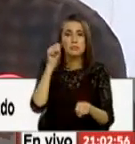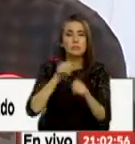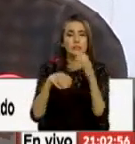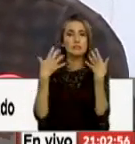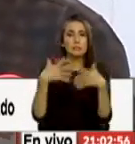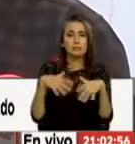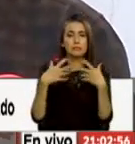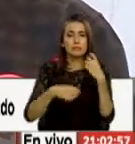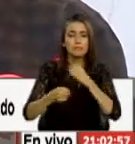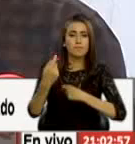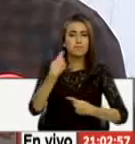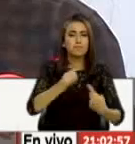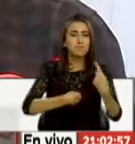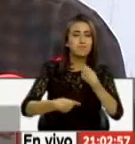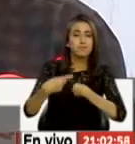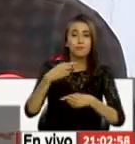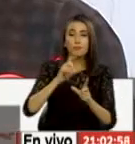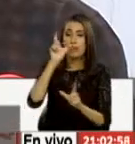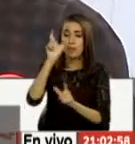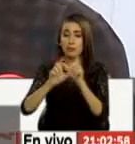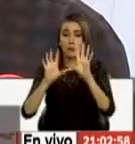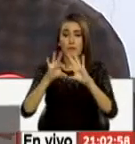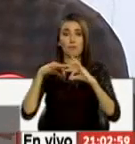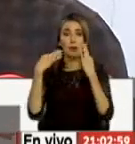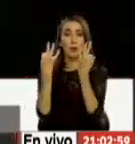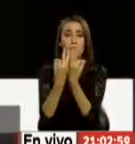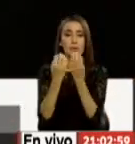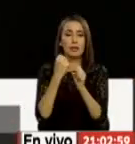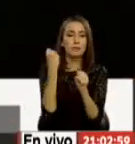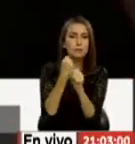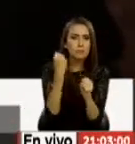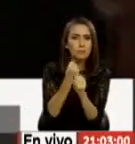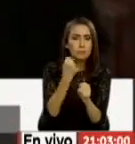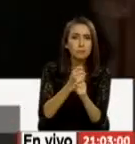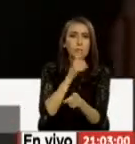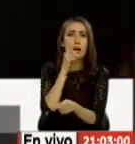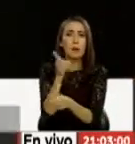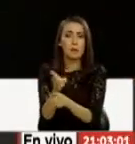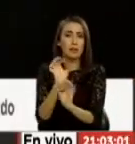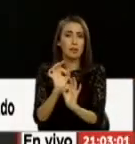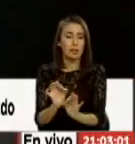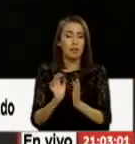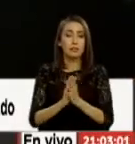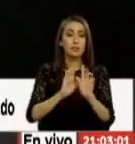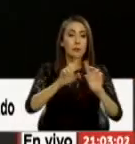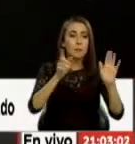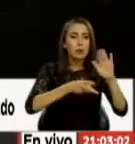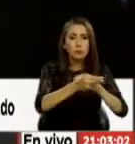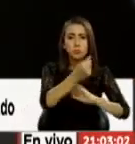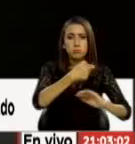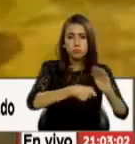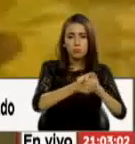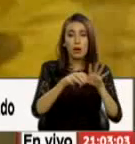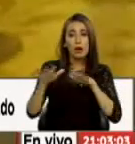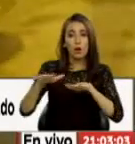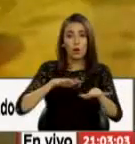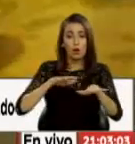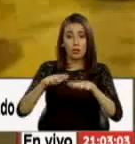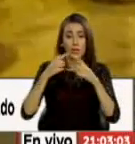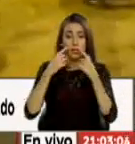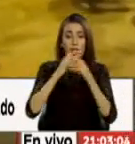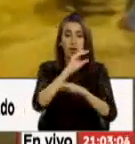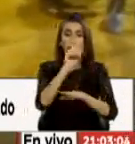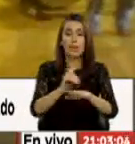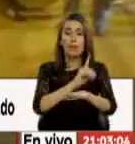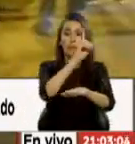con tanto esfuerzo laboral y económico nos alimentan. Pese a las alertas de irregularidades, el coordinador de la Zona 7, el